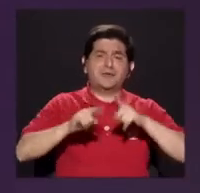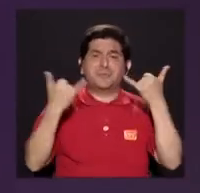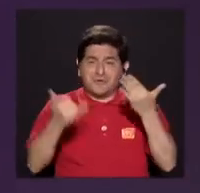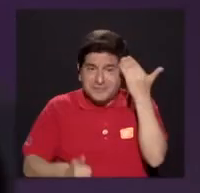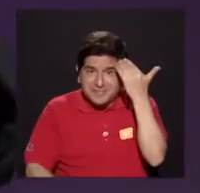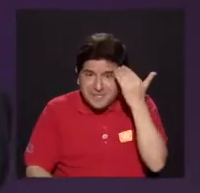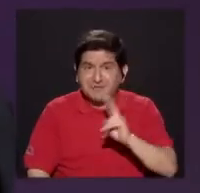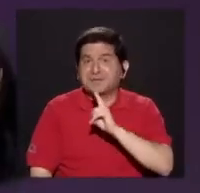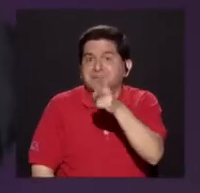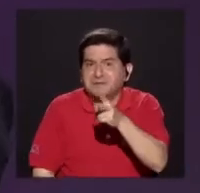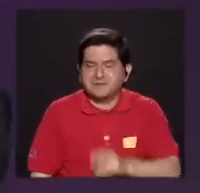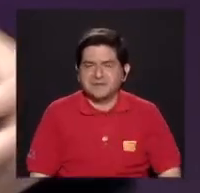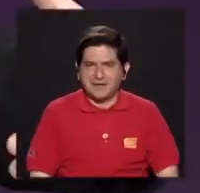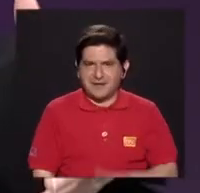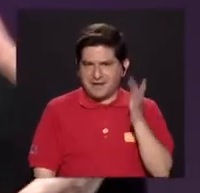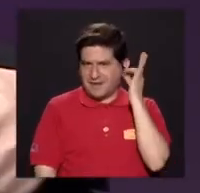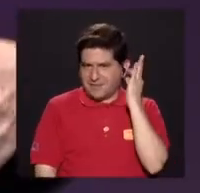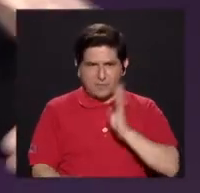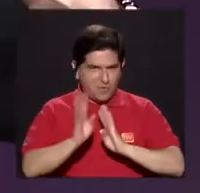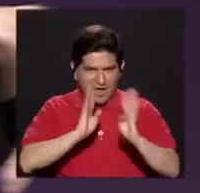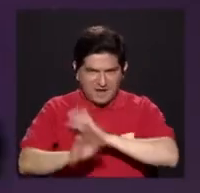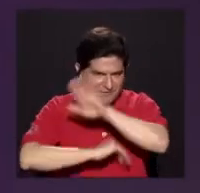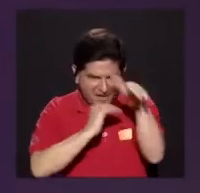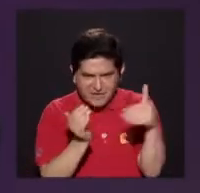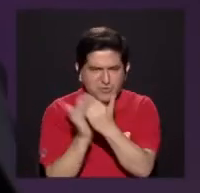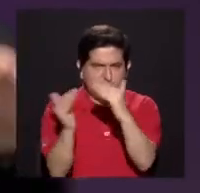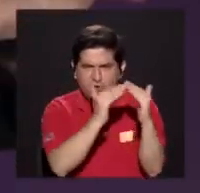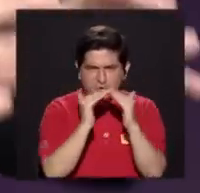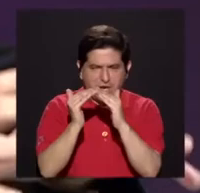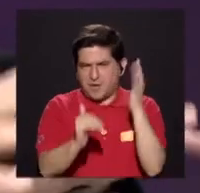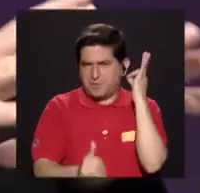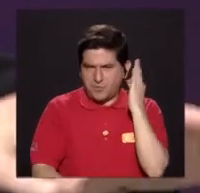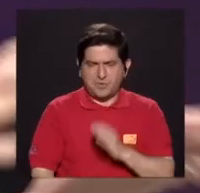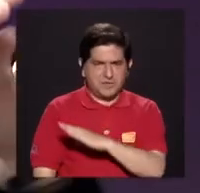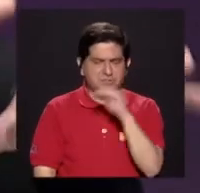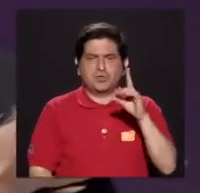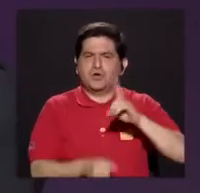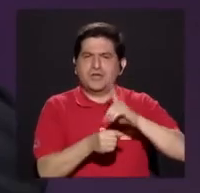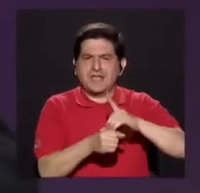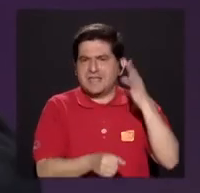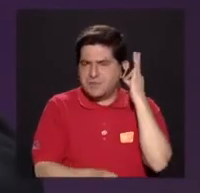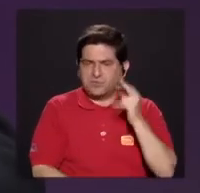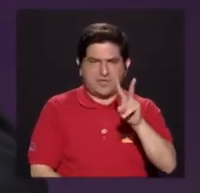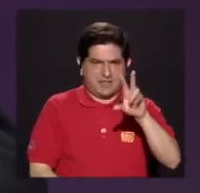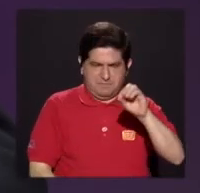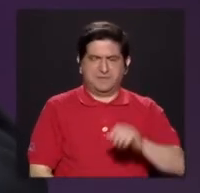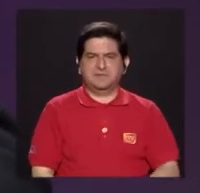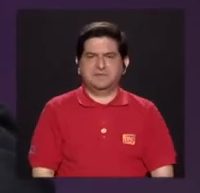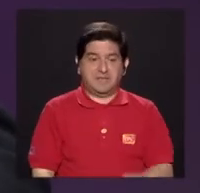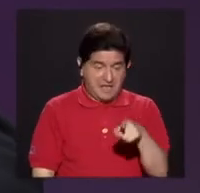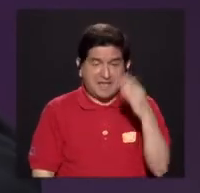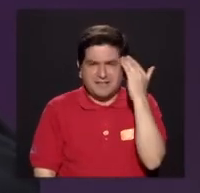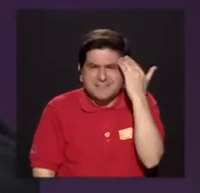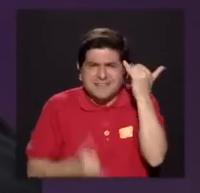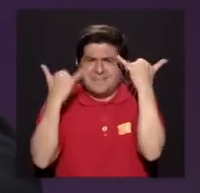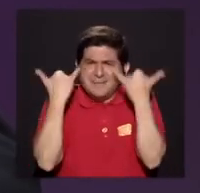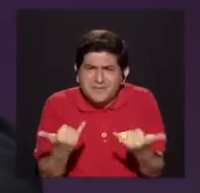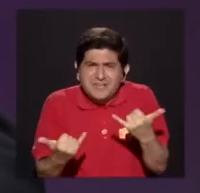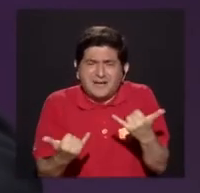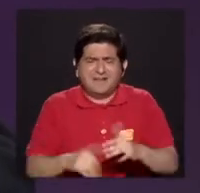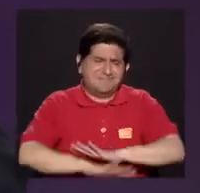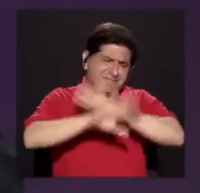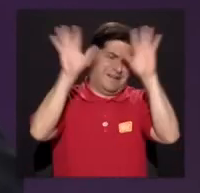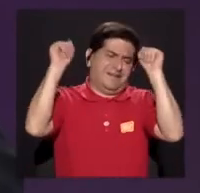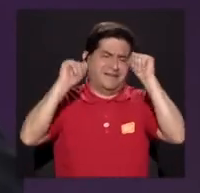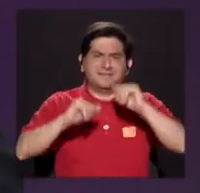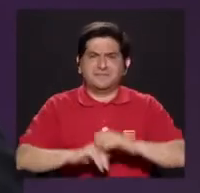o no. Advertidas, hablemos de las mujeres, toda la población femenina y las diputadas, las 20 diputadas, ¿estaban advertidas o no?